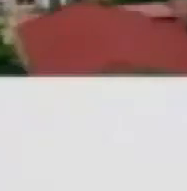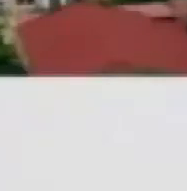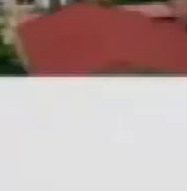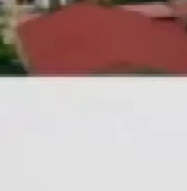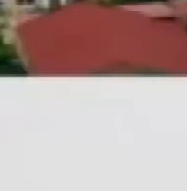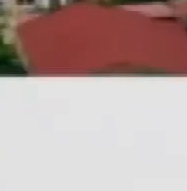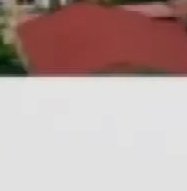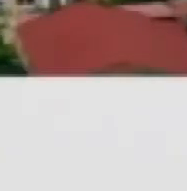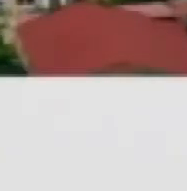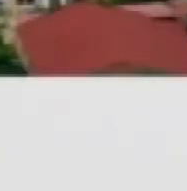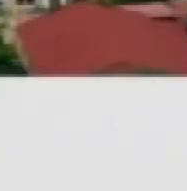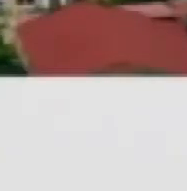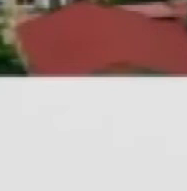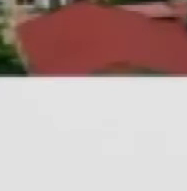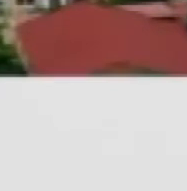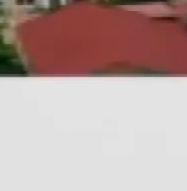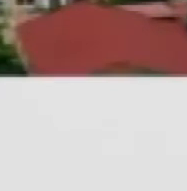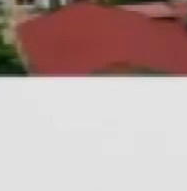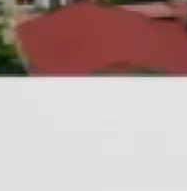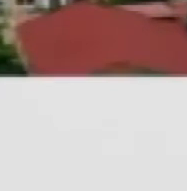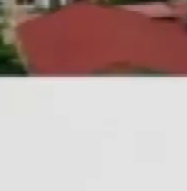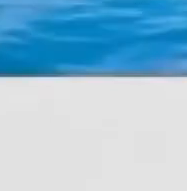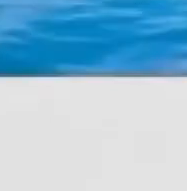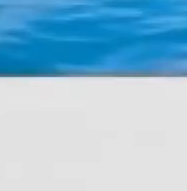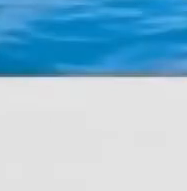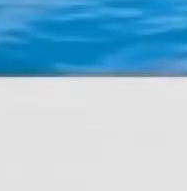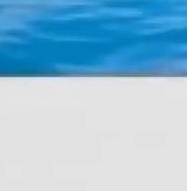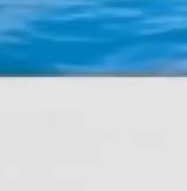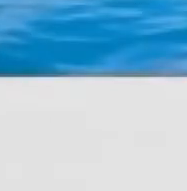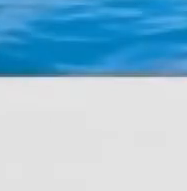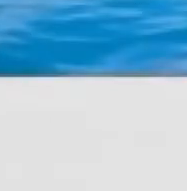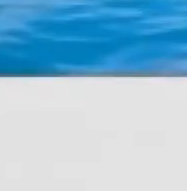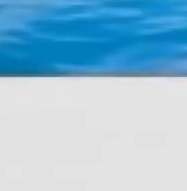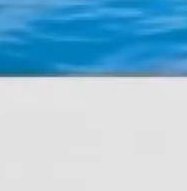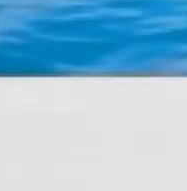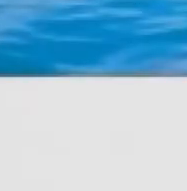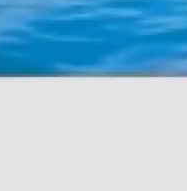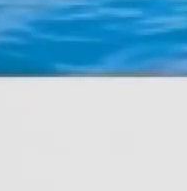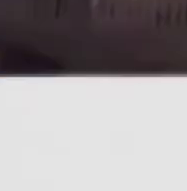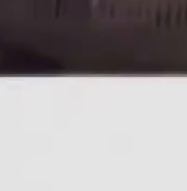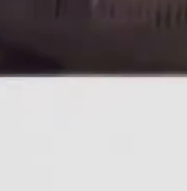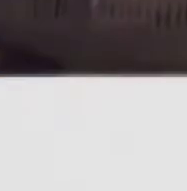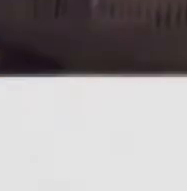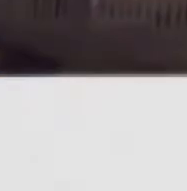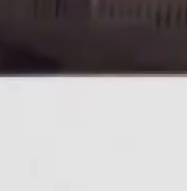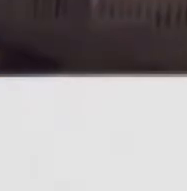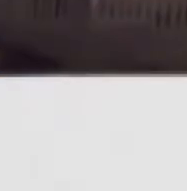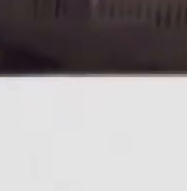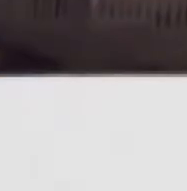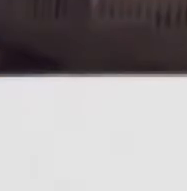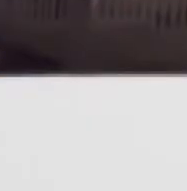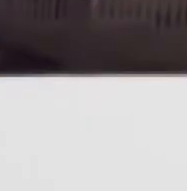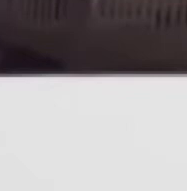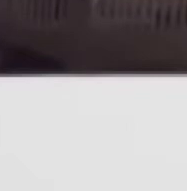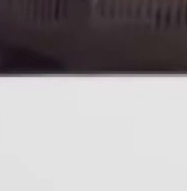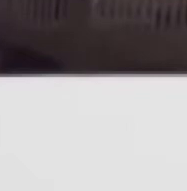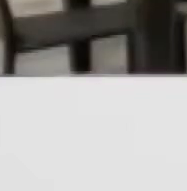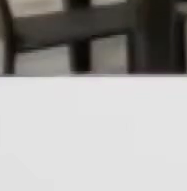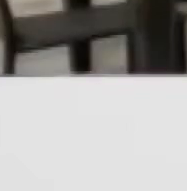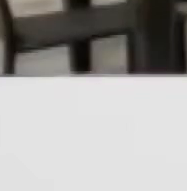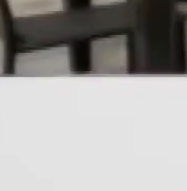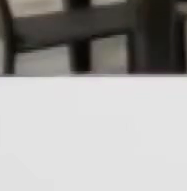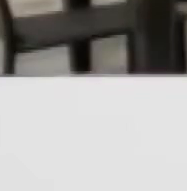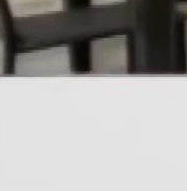todo lo que tu familia necesita. Zonas de recreación, deportivas, cómodas, salón social, parroquia católica. Y gracias a Valorcom ya se están instalando